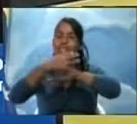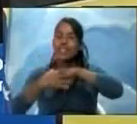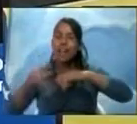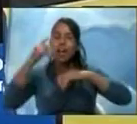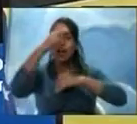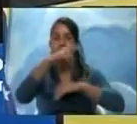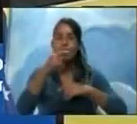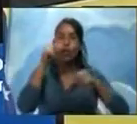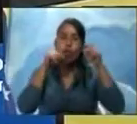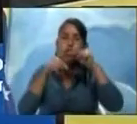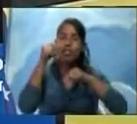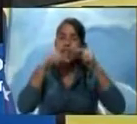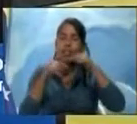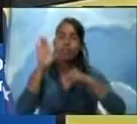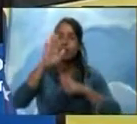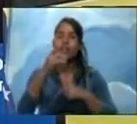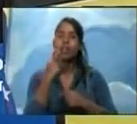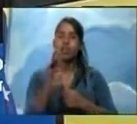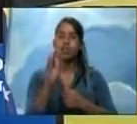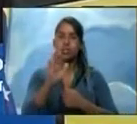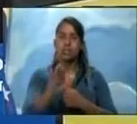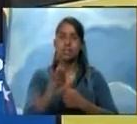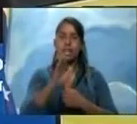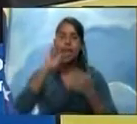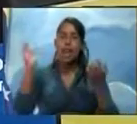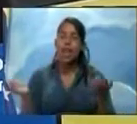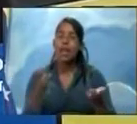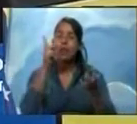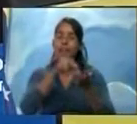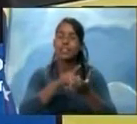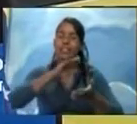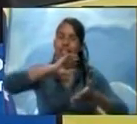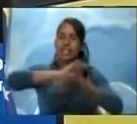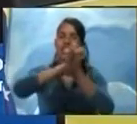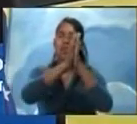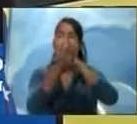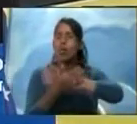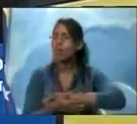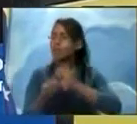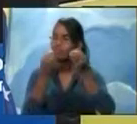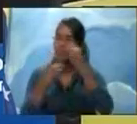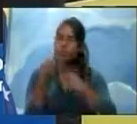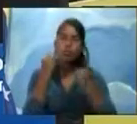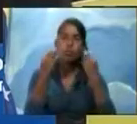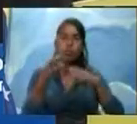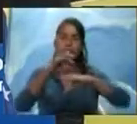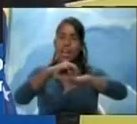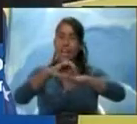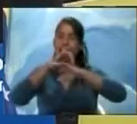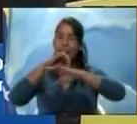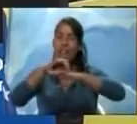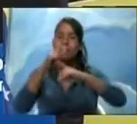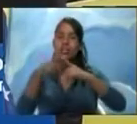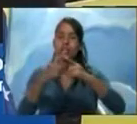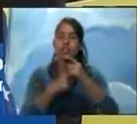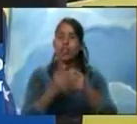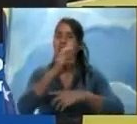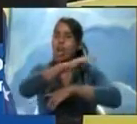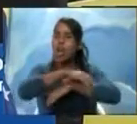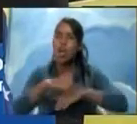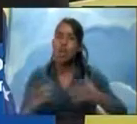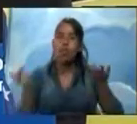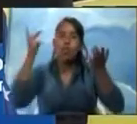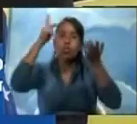le fue dicho así, levántate, devora mucha carne. El oso que devoró al león es